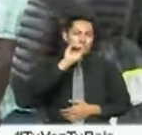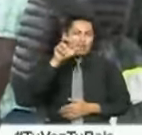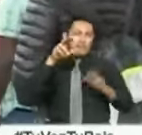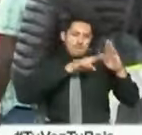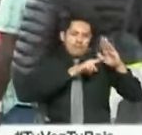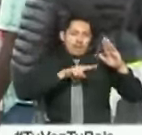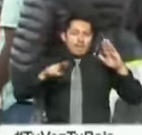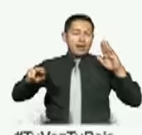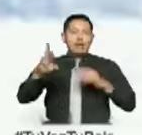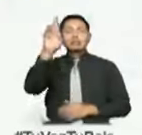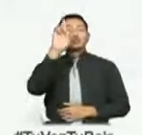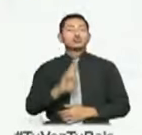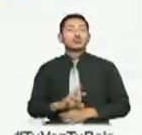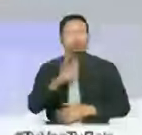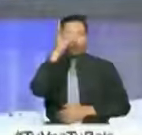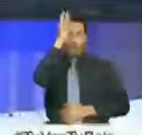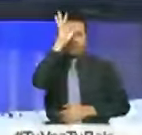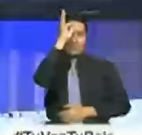París.